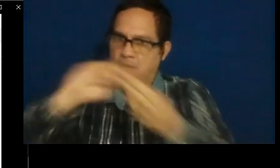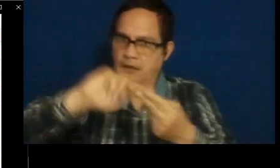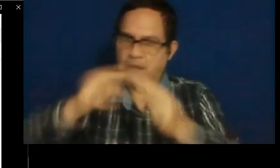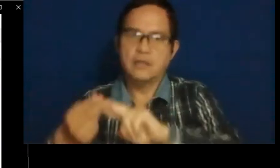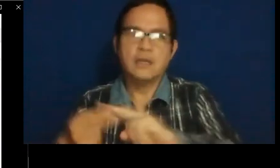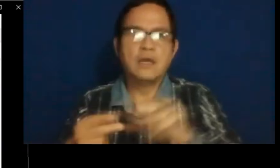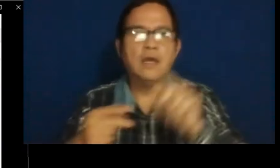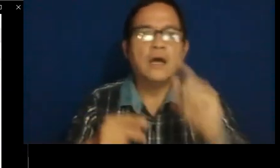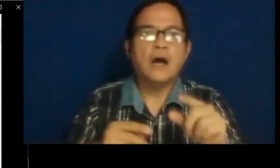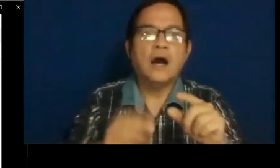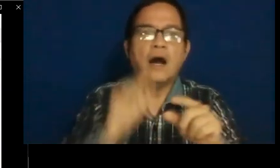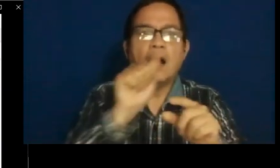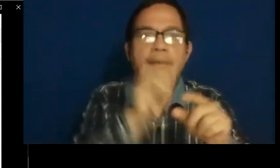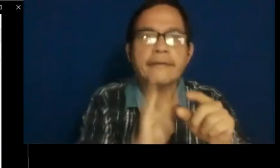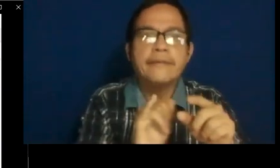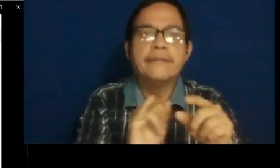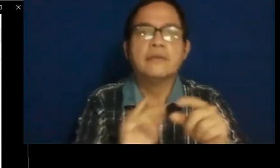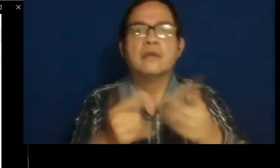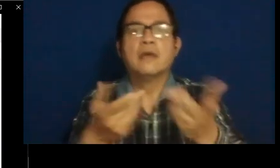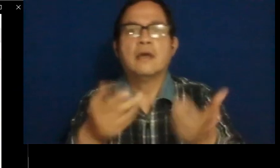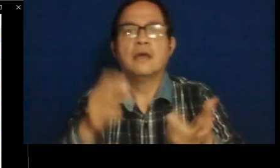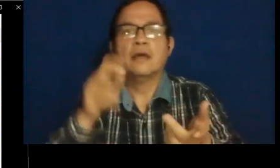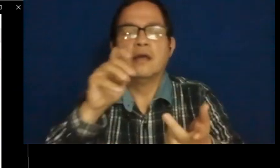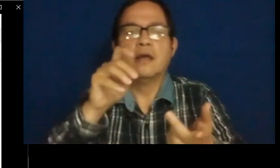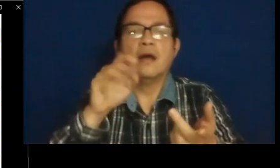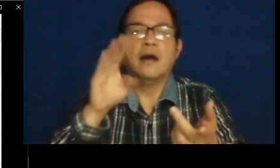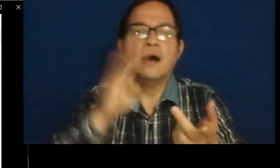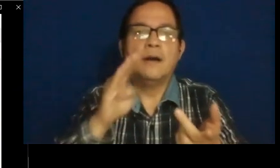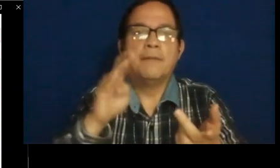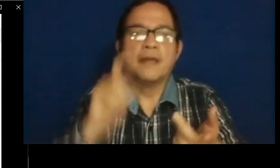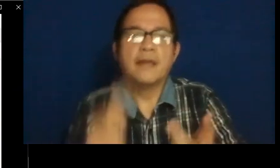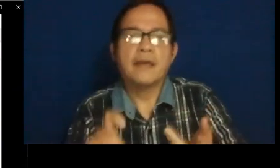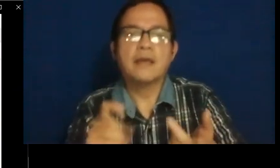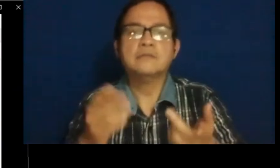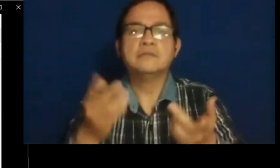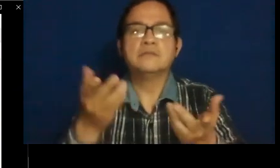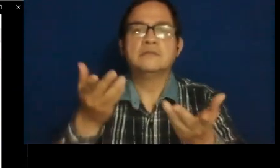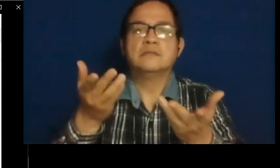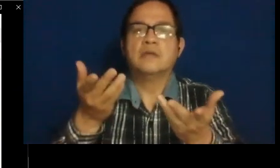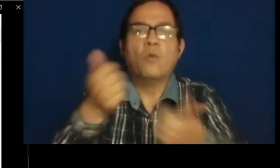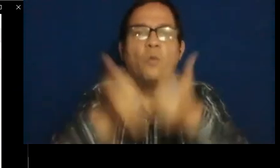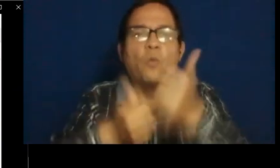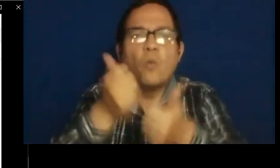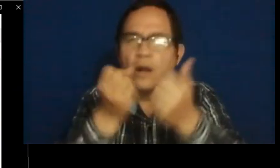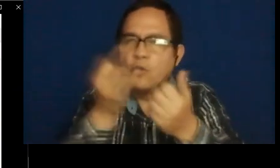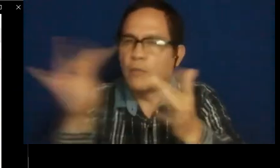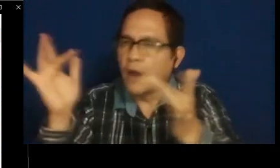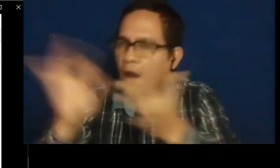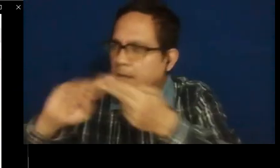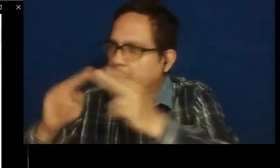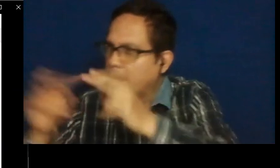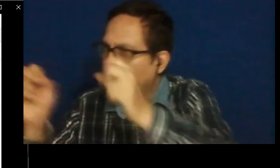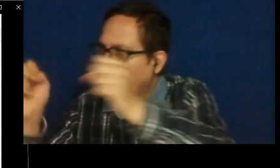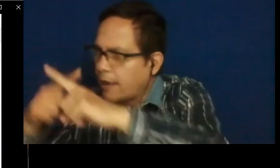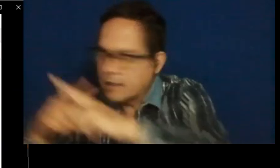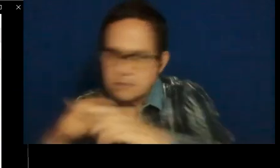sub i, qué dato corresponde a b sub x y qué dato corresponde a sub x, qué valor numérico. Y al hacer esa